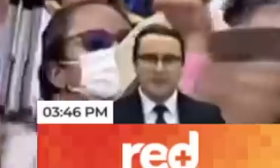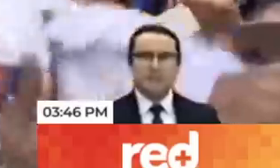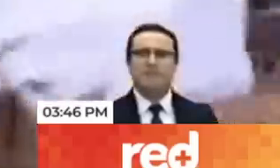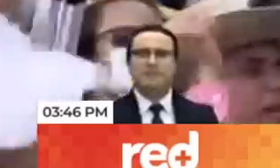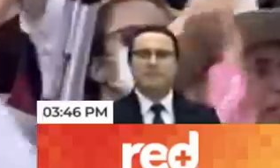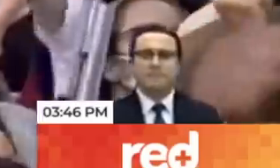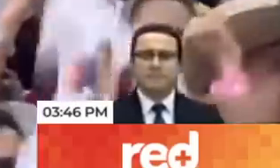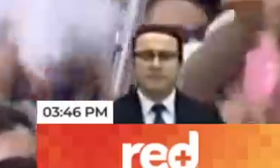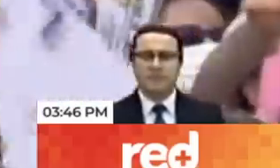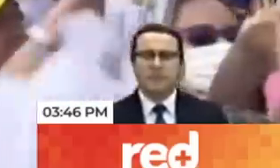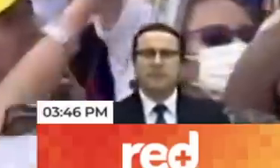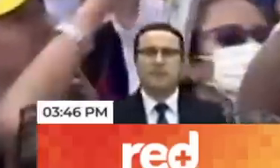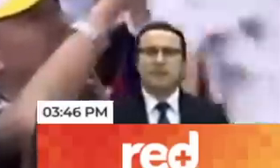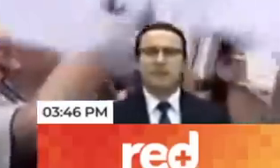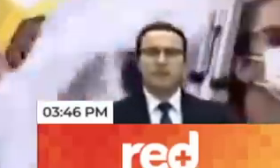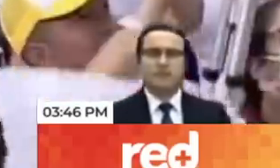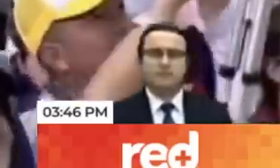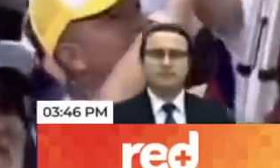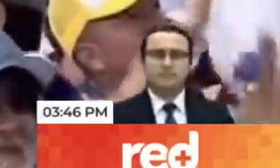Y